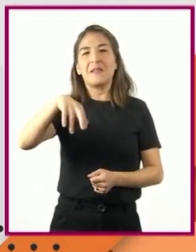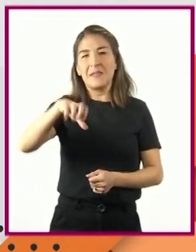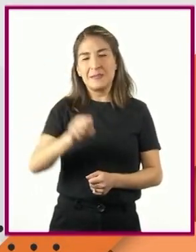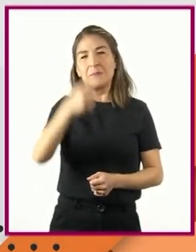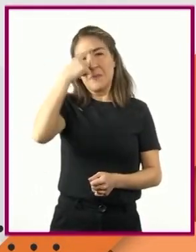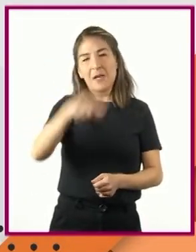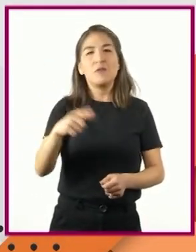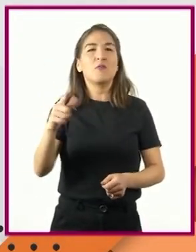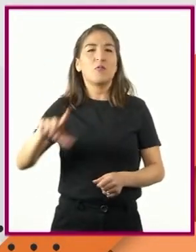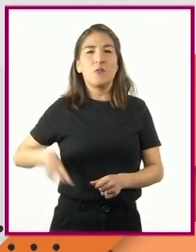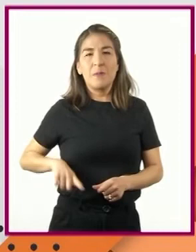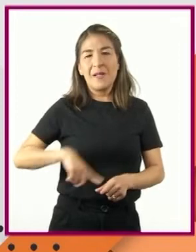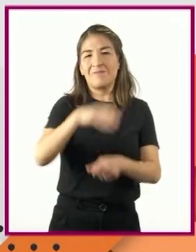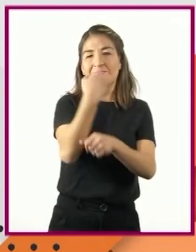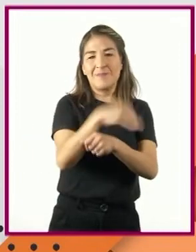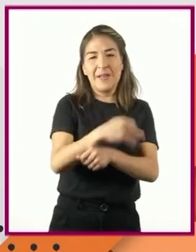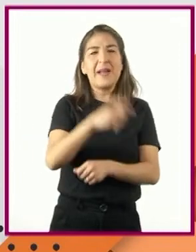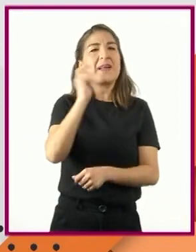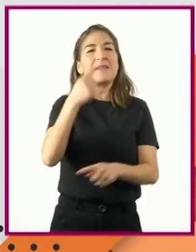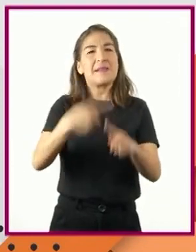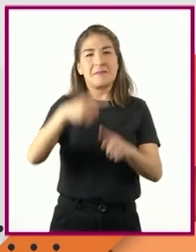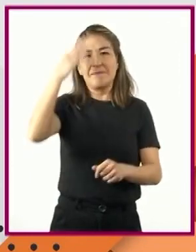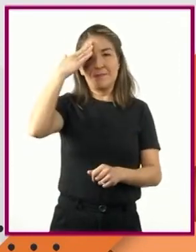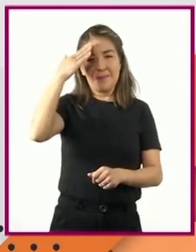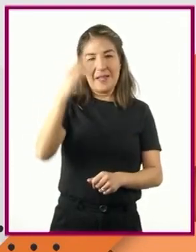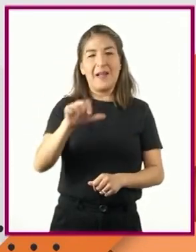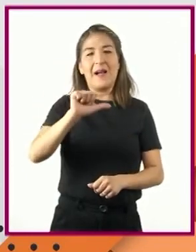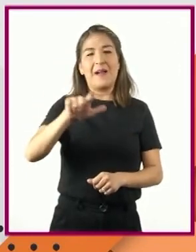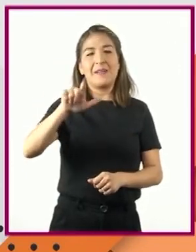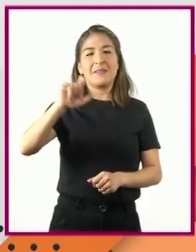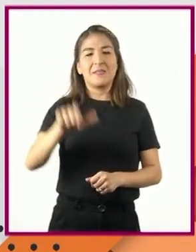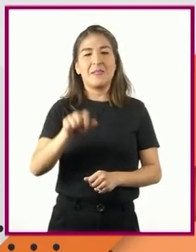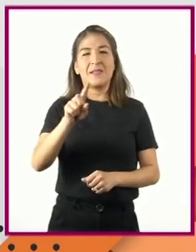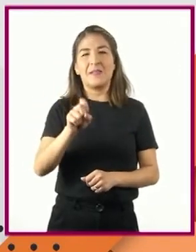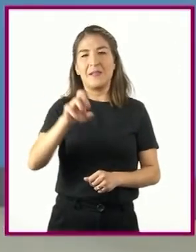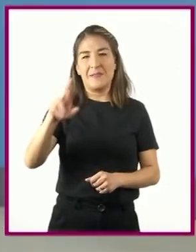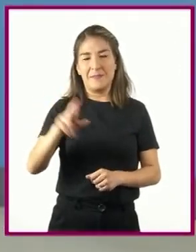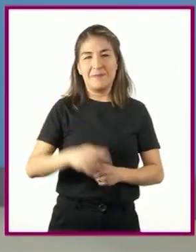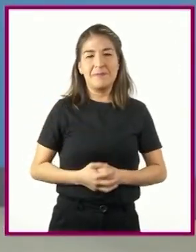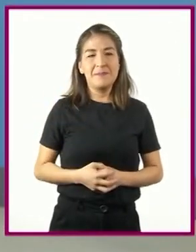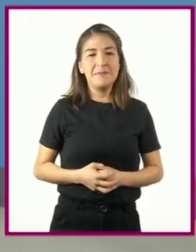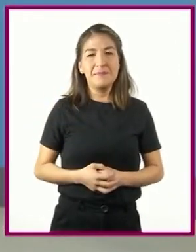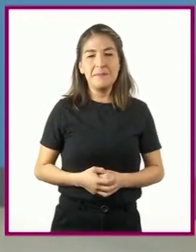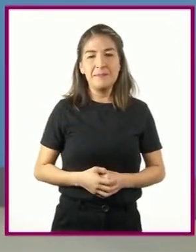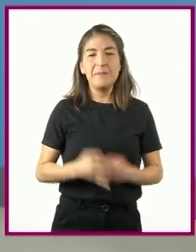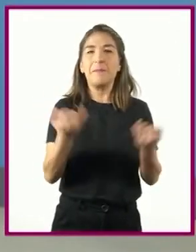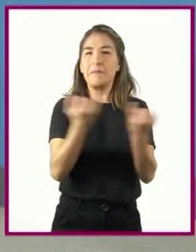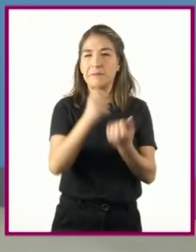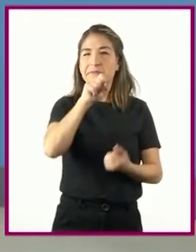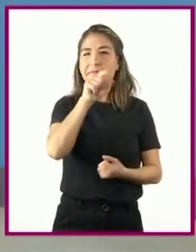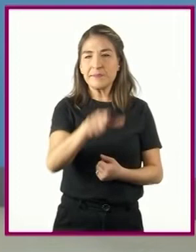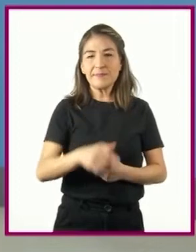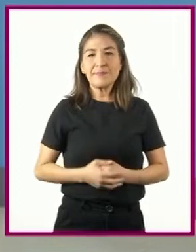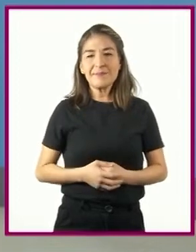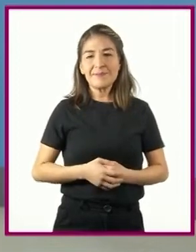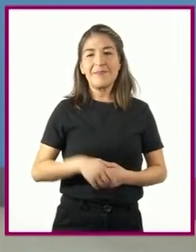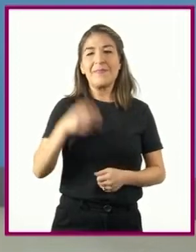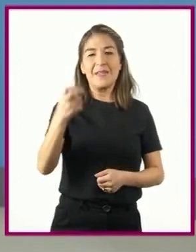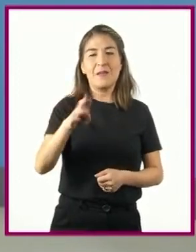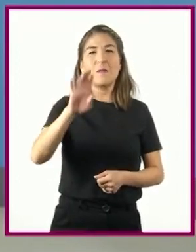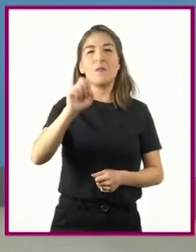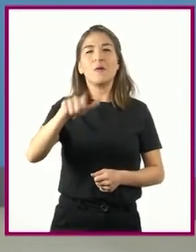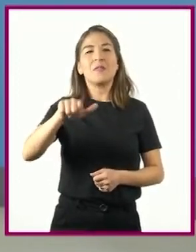gobierno provisional al mando de Alexander Kerensky. Al mismo tiempo, los bolcheviques